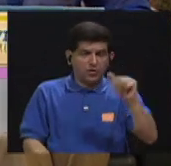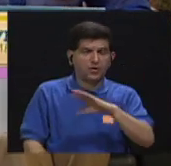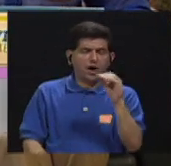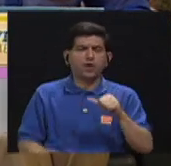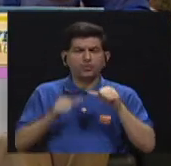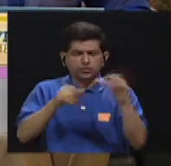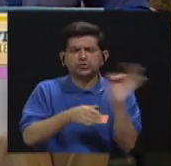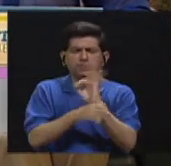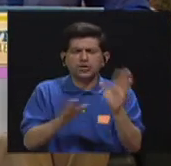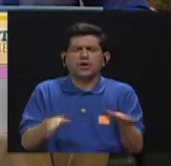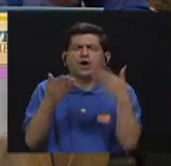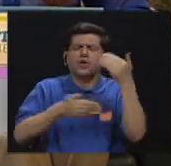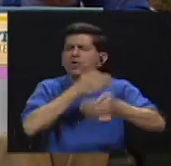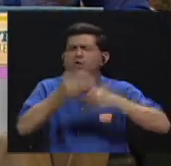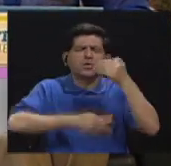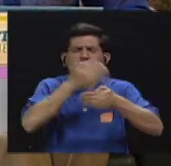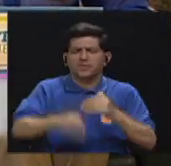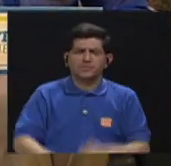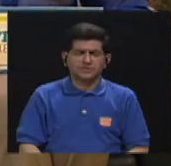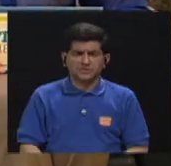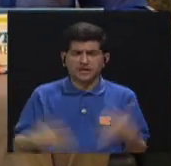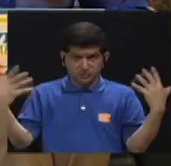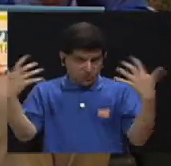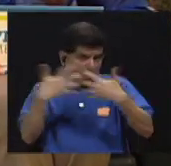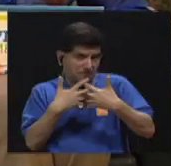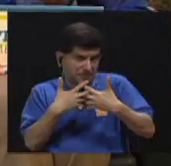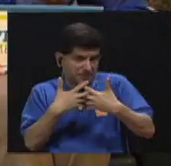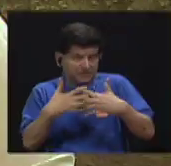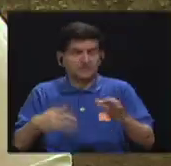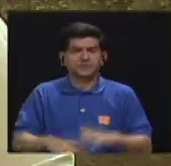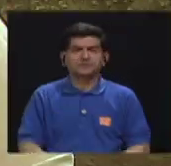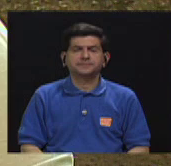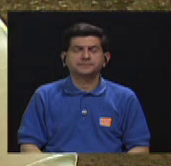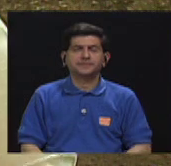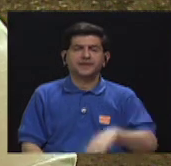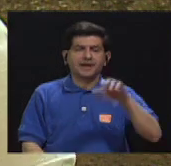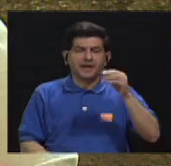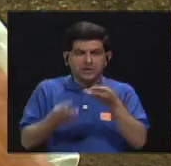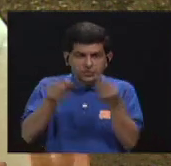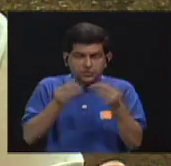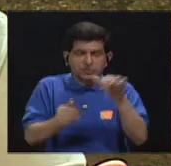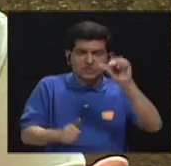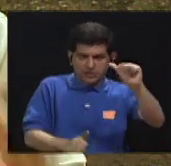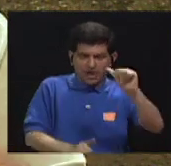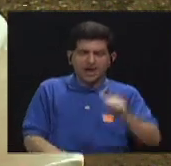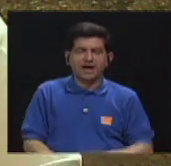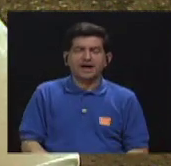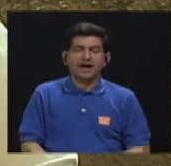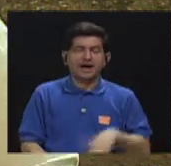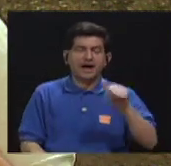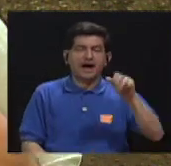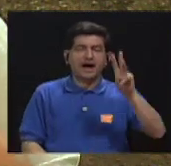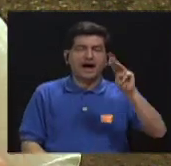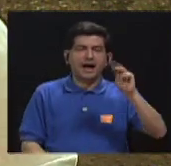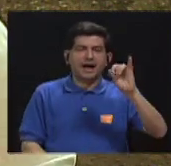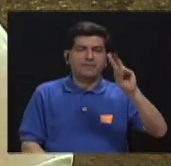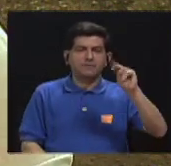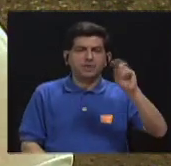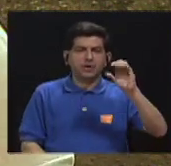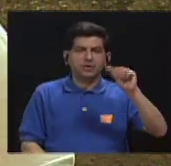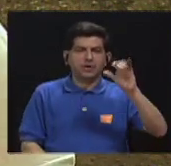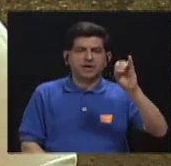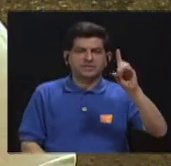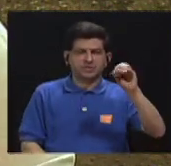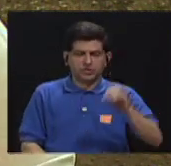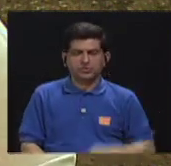sigue funcionando, doctor? ¿Cómo es la dinámica? ¿Se complementan o...? Bueno, la arginina es un aminoácido, entonces es parte de las proteínas,